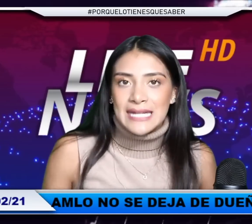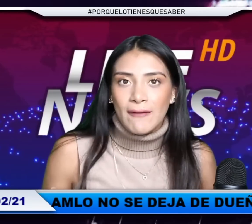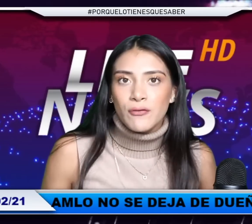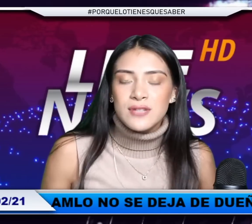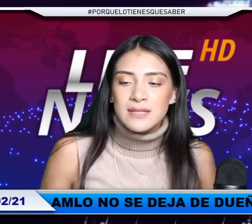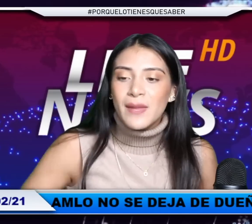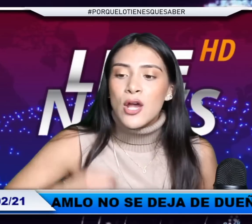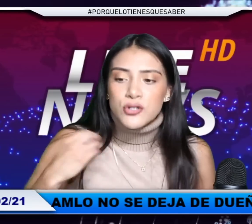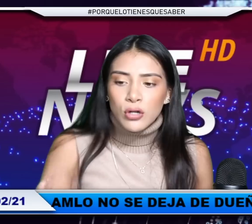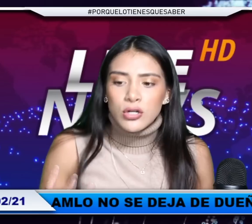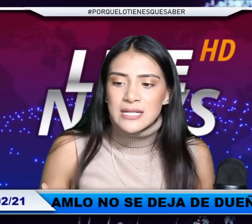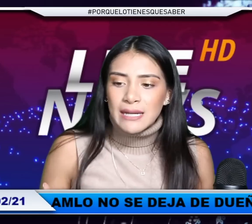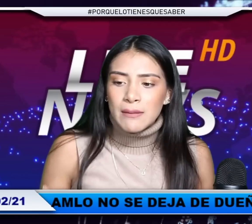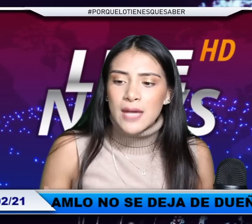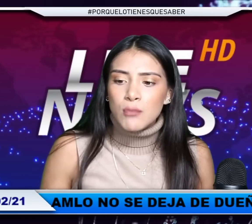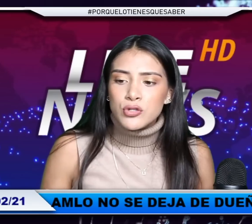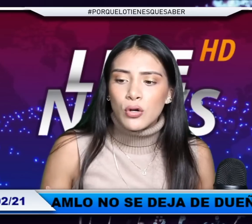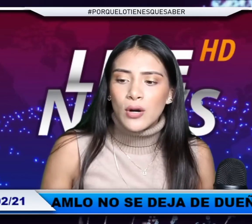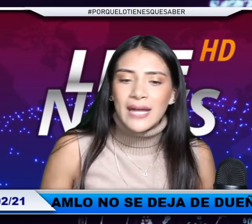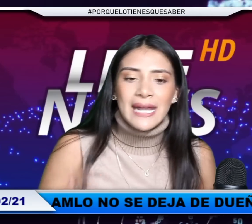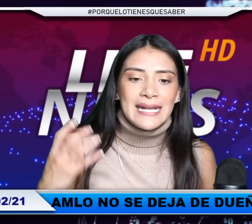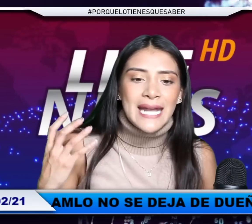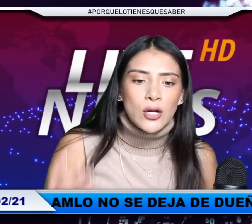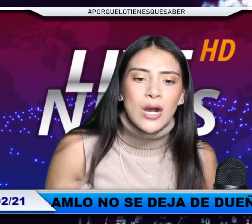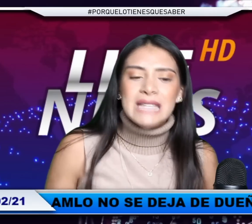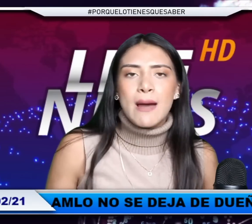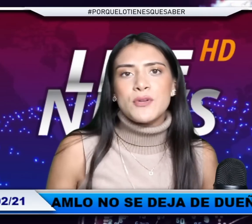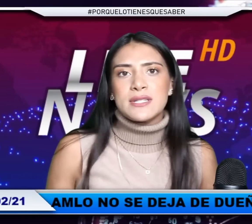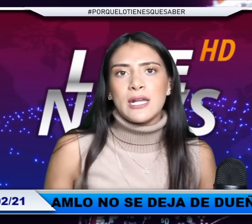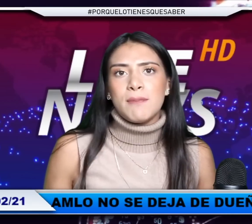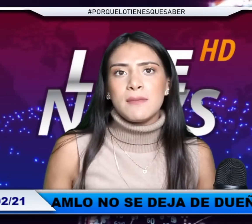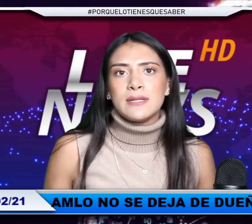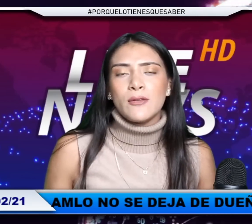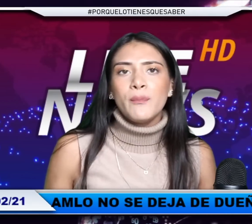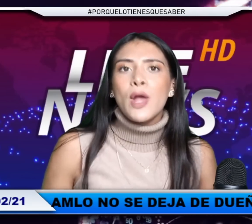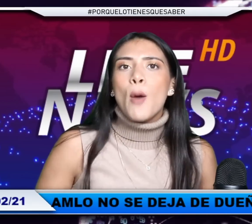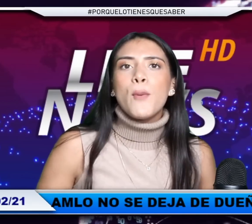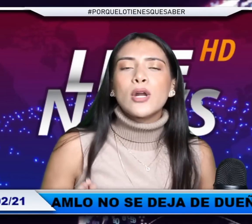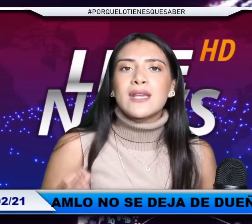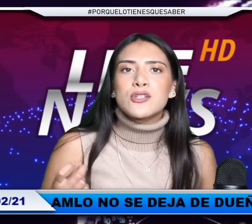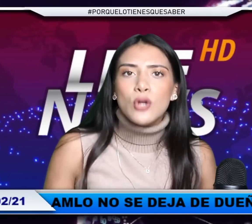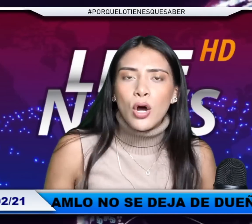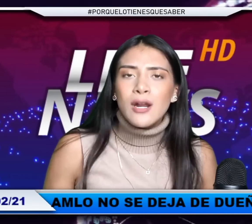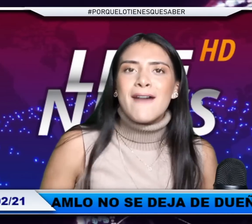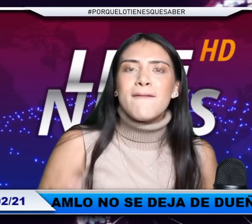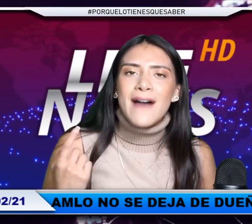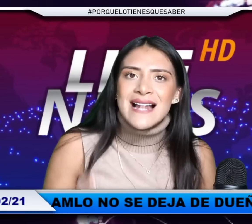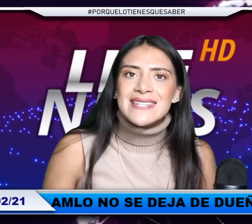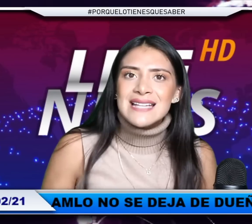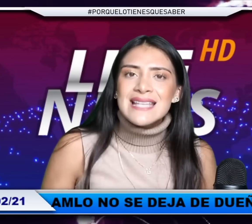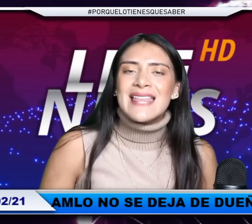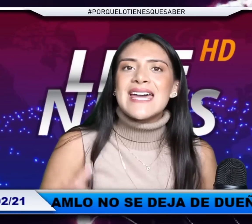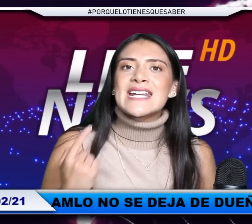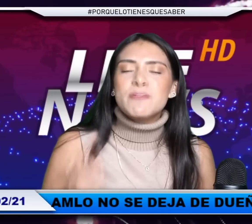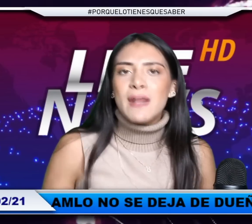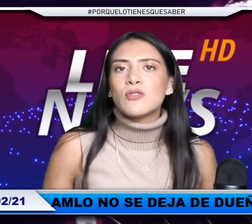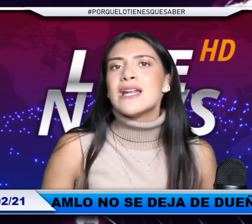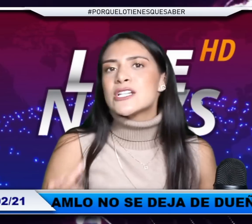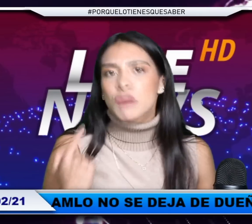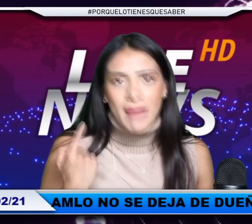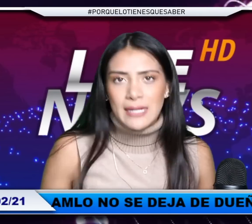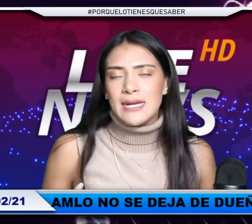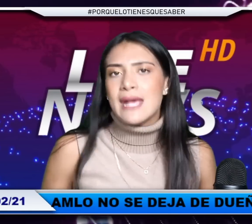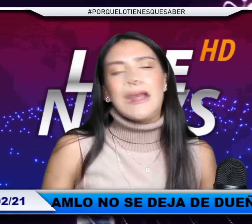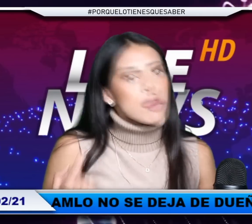exigiendo. Entonces, son cosas que a mí me dan mucho coraje y que no las vamos a seguir permitiendo. ¿Por porque son faltas de respeto a